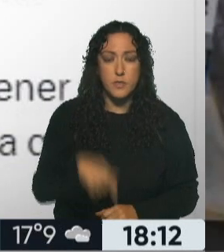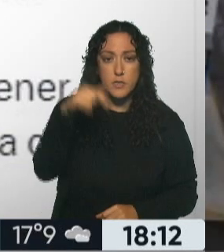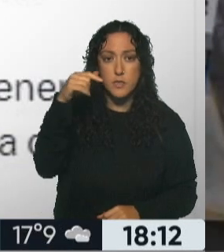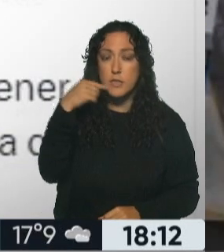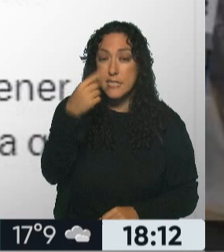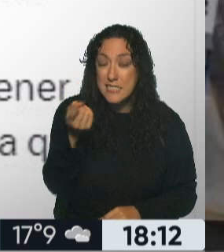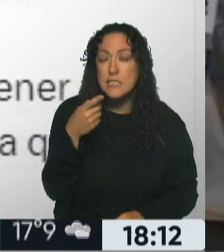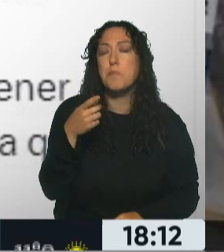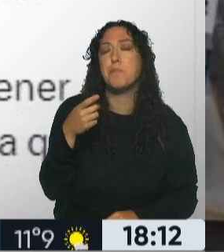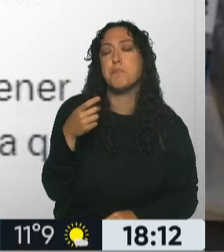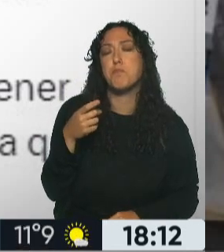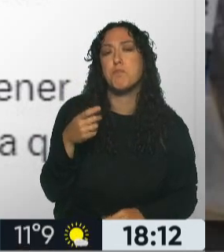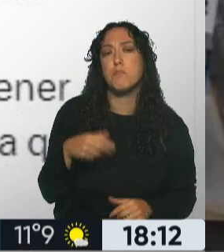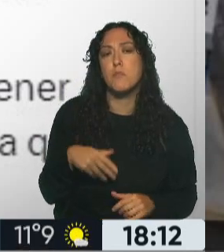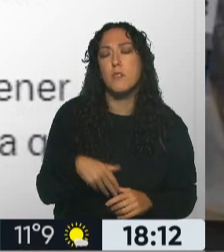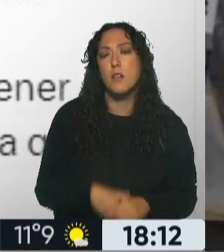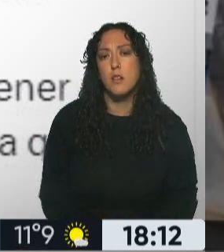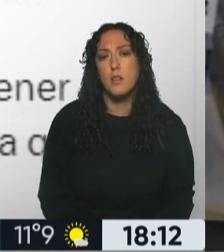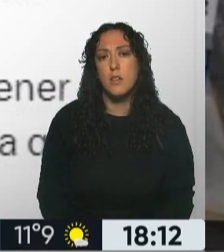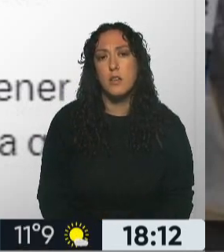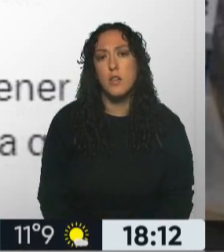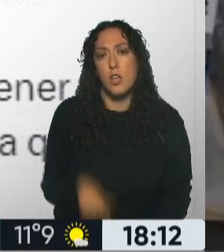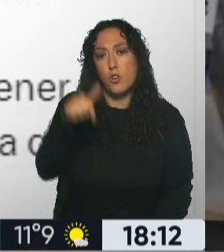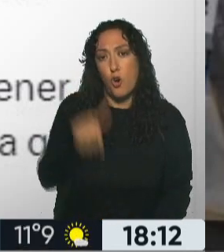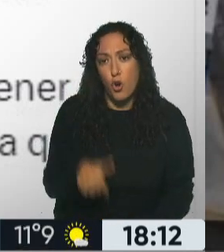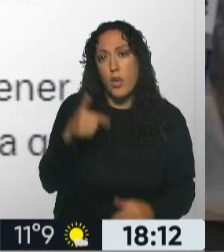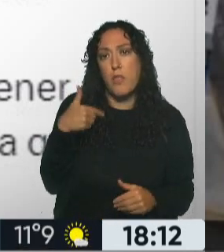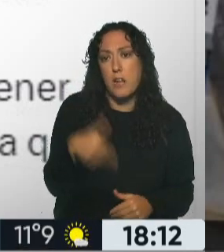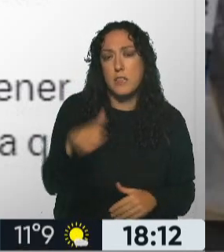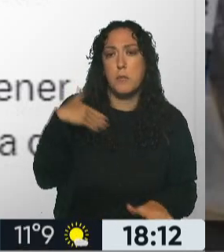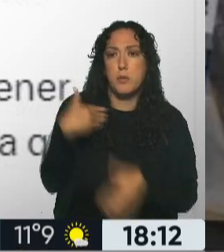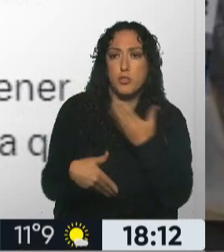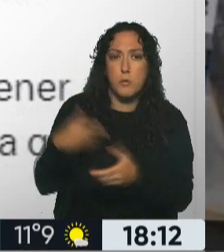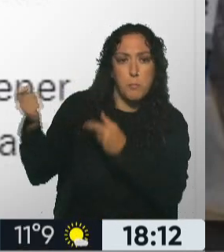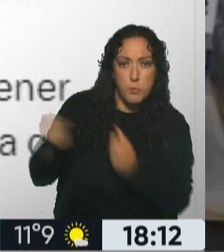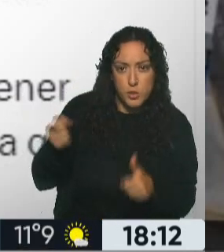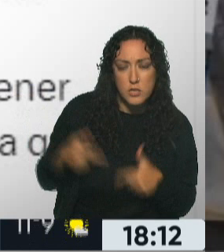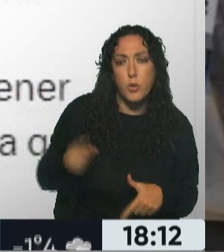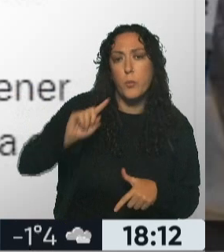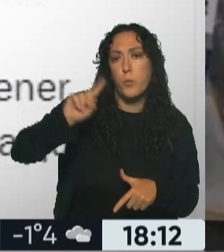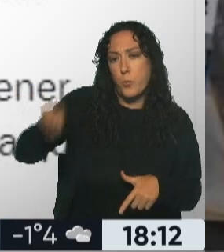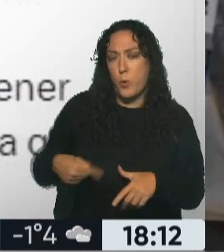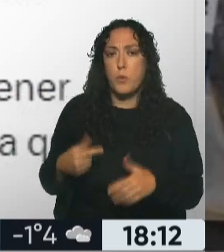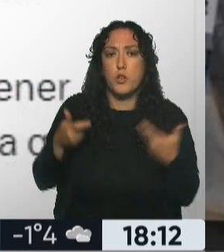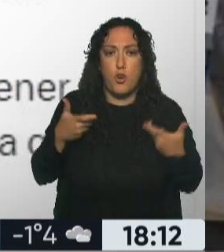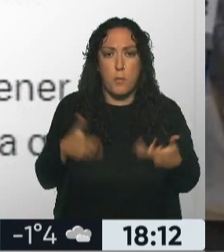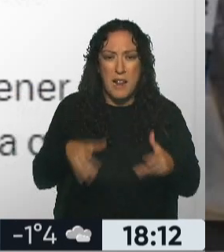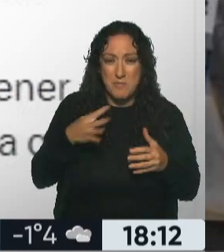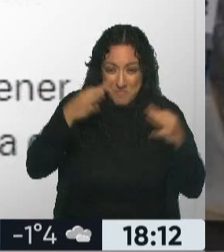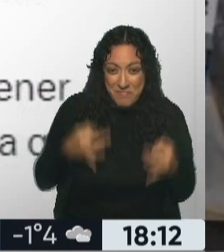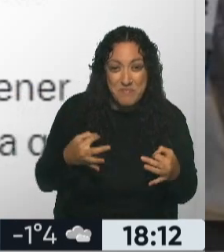caputo dice ahí está A partir de hoy estamos normalizando el proceso de importación estaba absolutamente